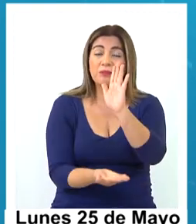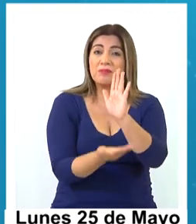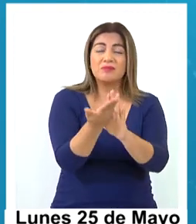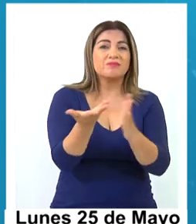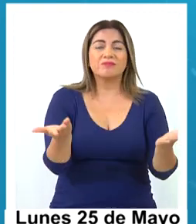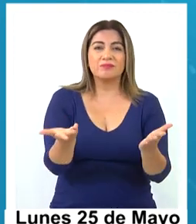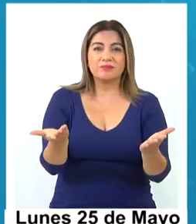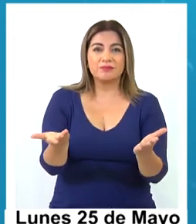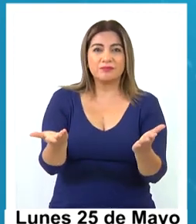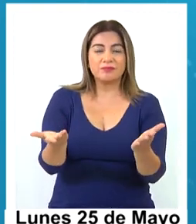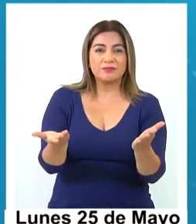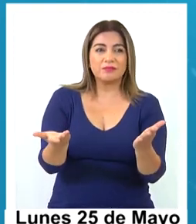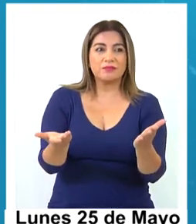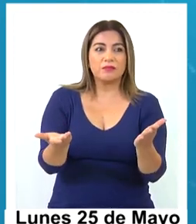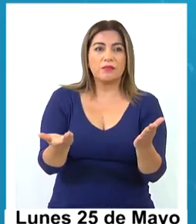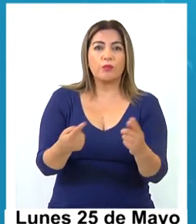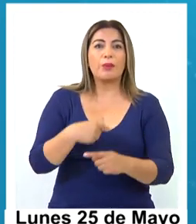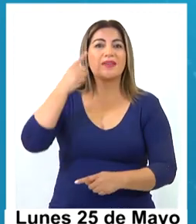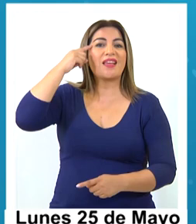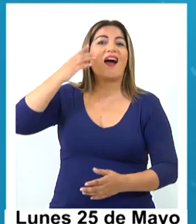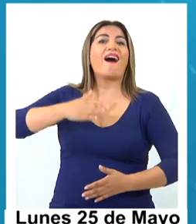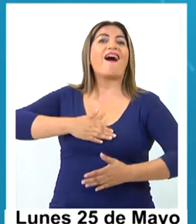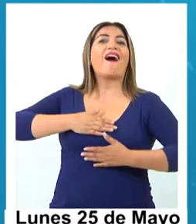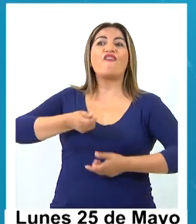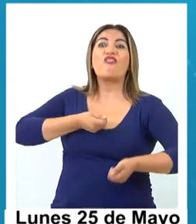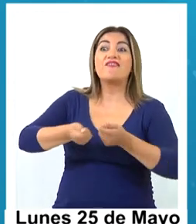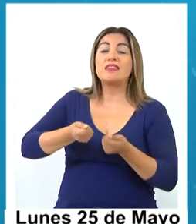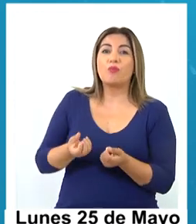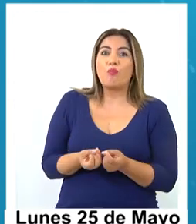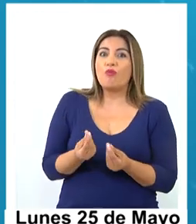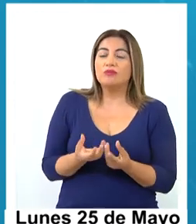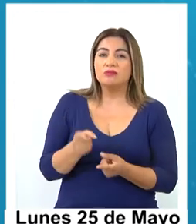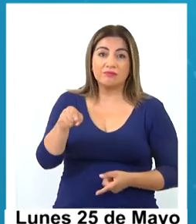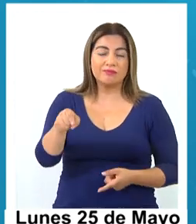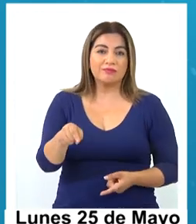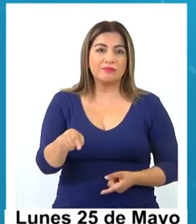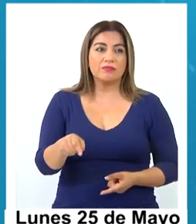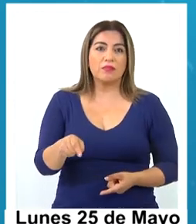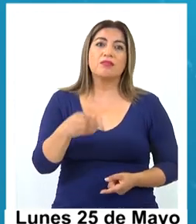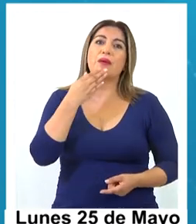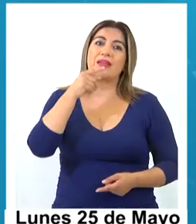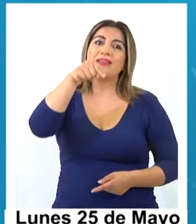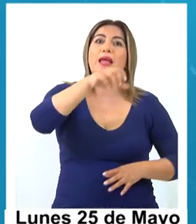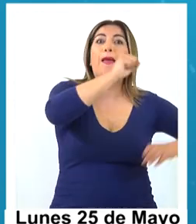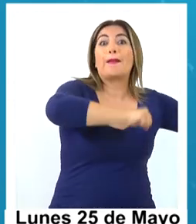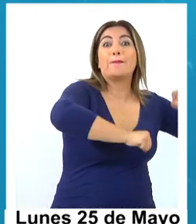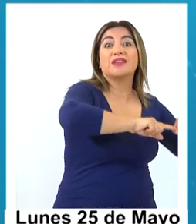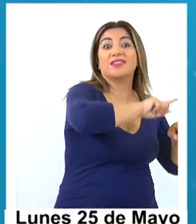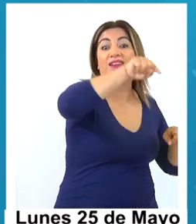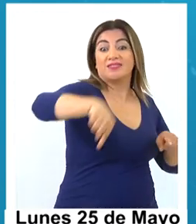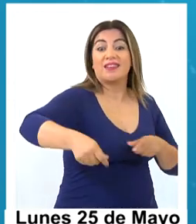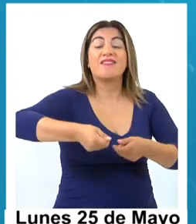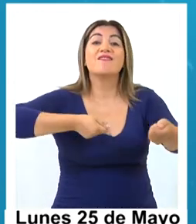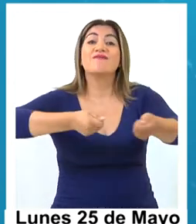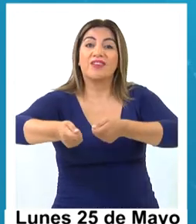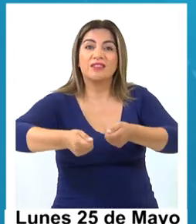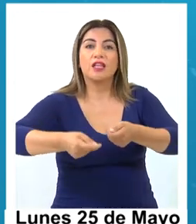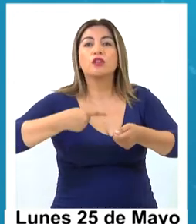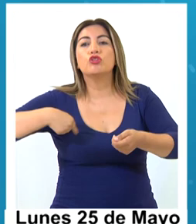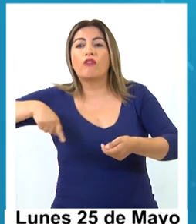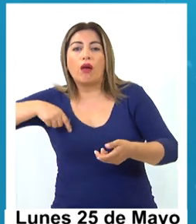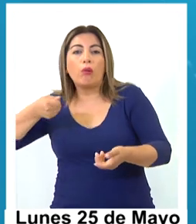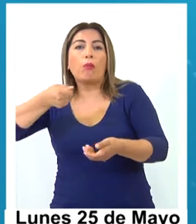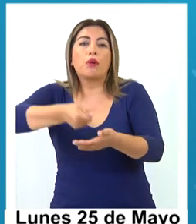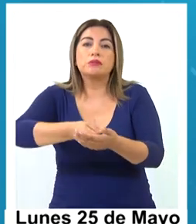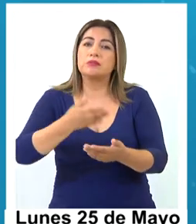aumentado sus valores porque porque vieron un negocio ahí pero además a ellos se los están vendiendo más caro porque tampoco hay tanta